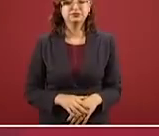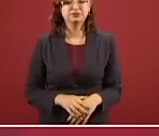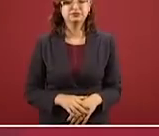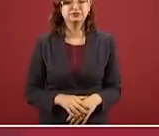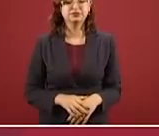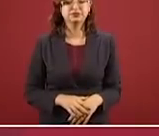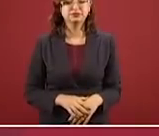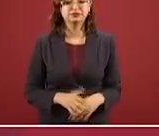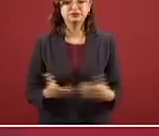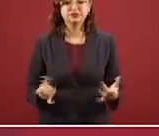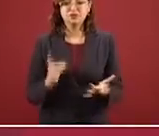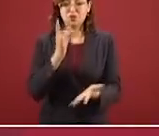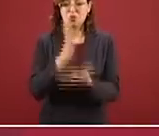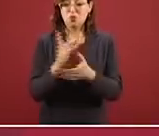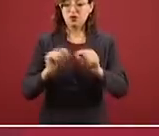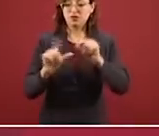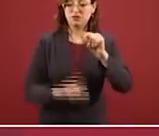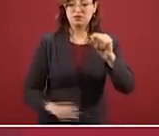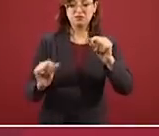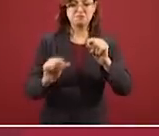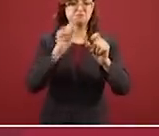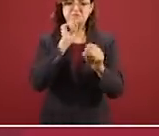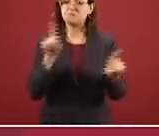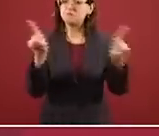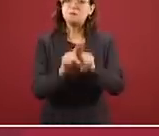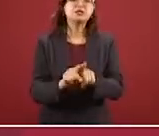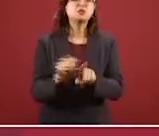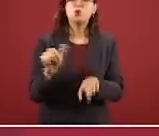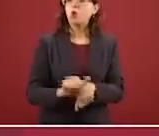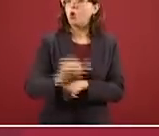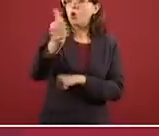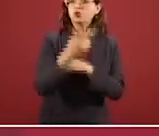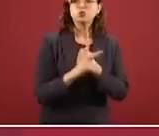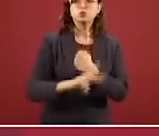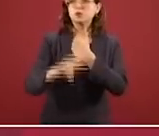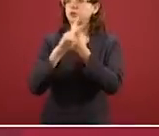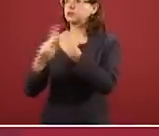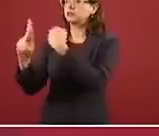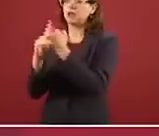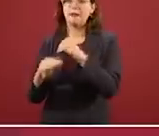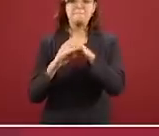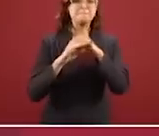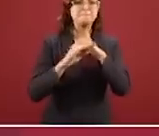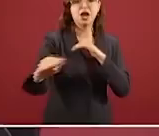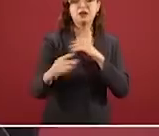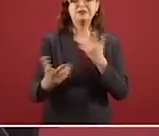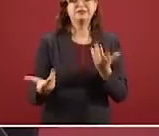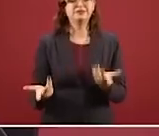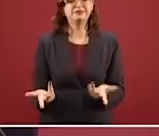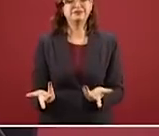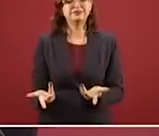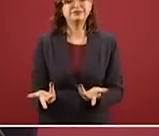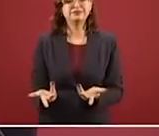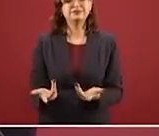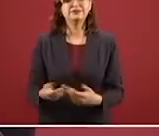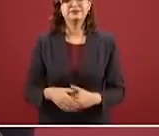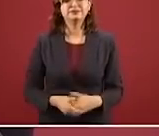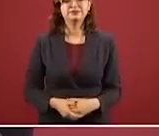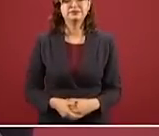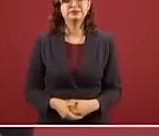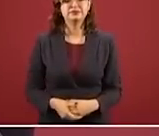eran solo para México, sino para todo el mundo.